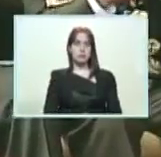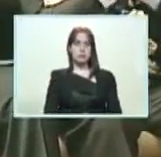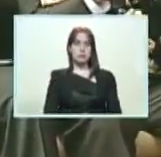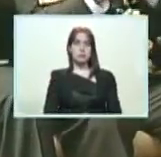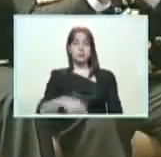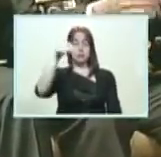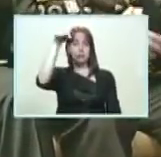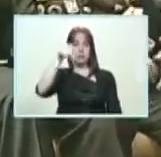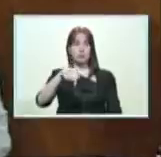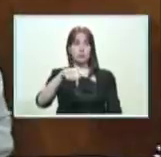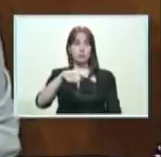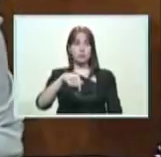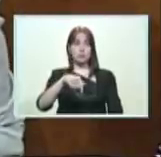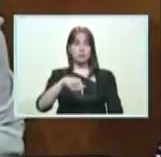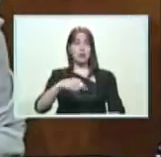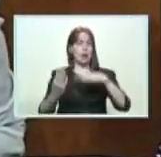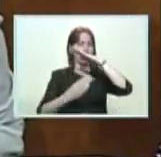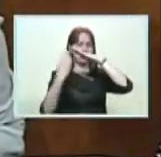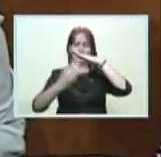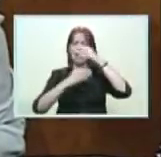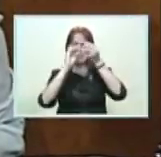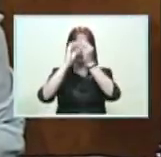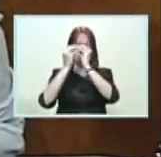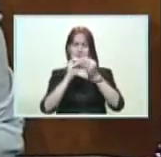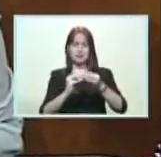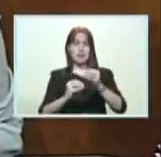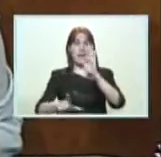Desde acá sentaremos las bases jurídicas.